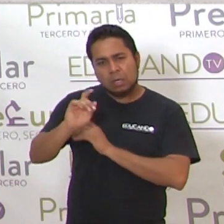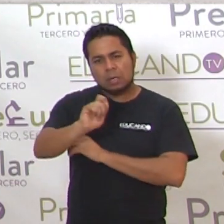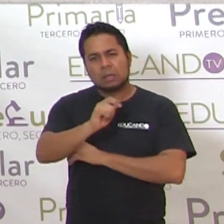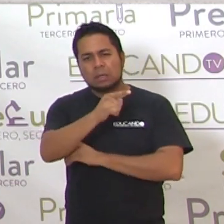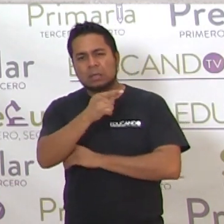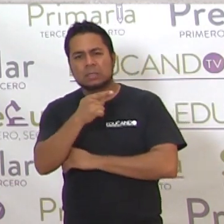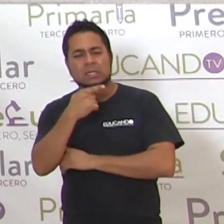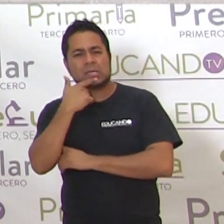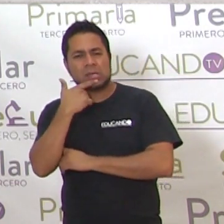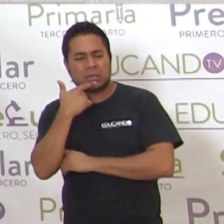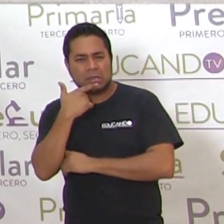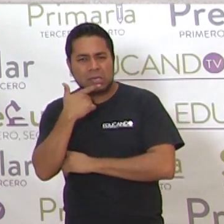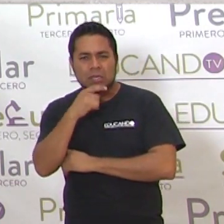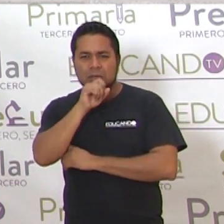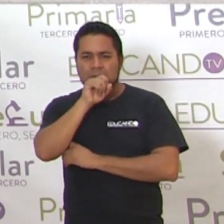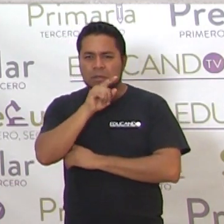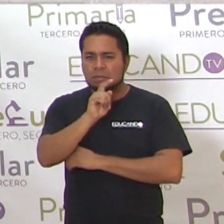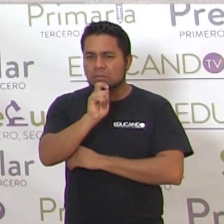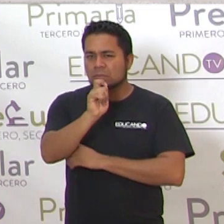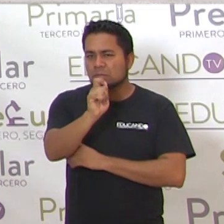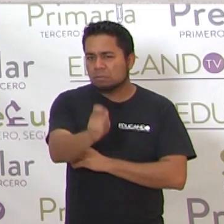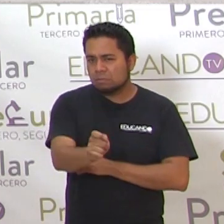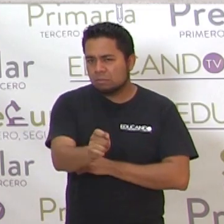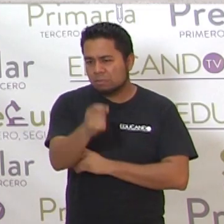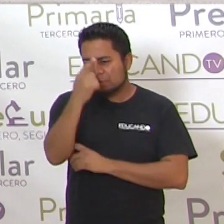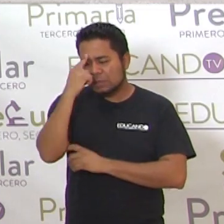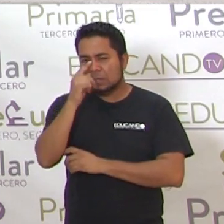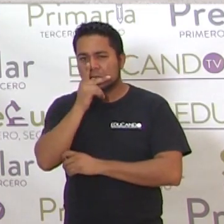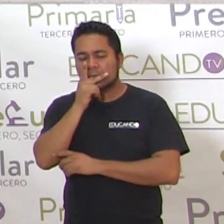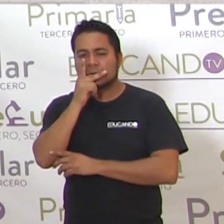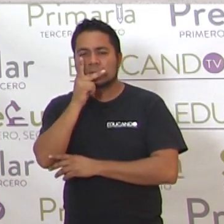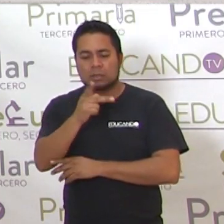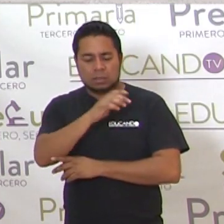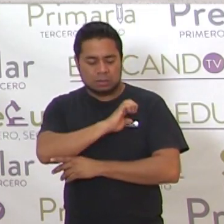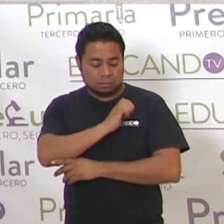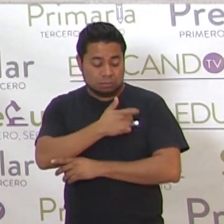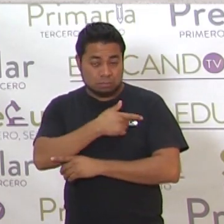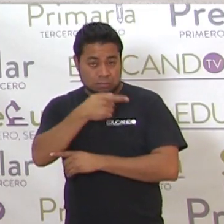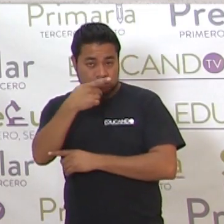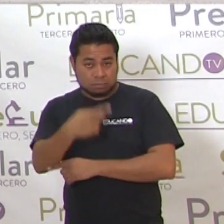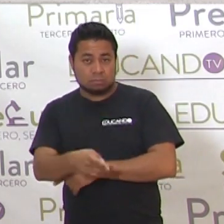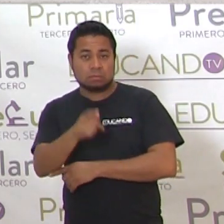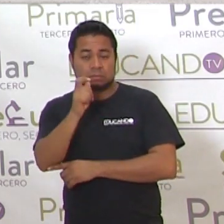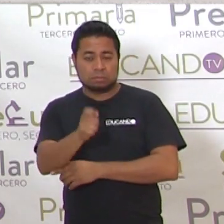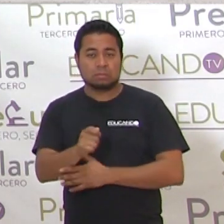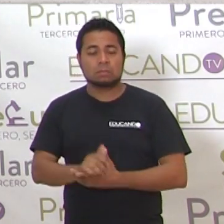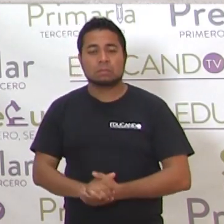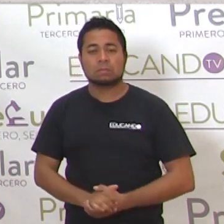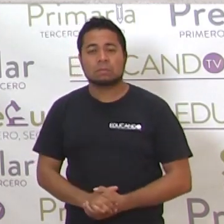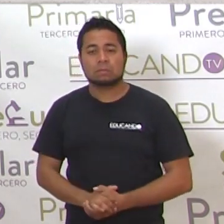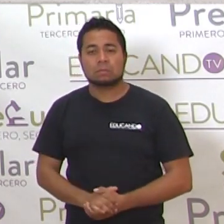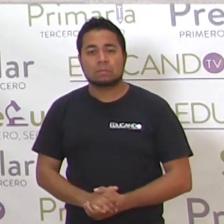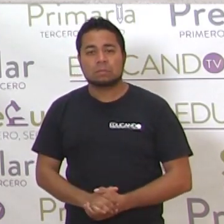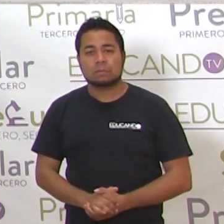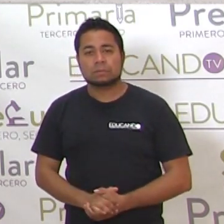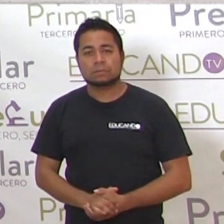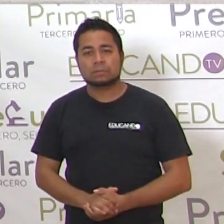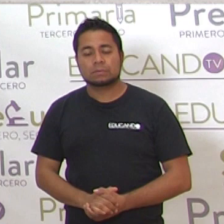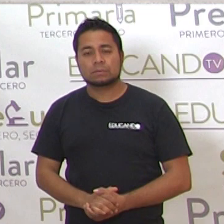el cual también significa o hace la referencia en español como punto